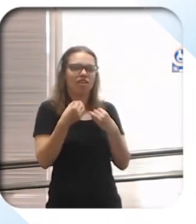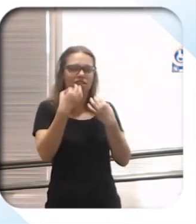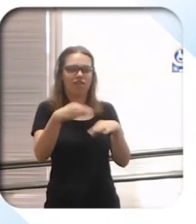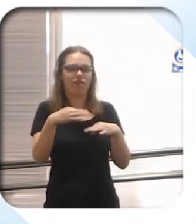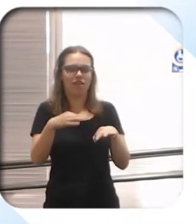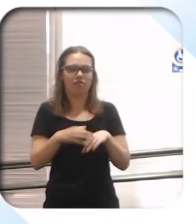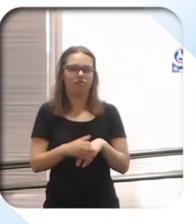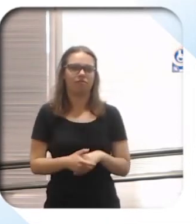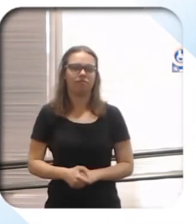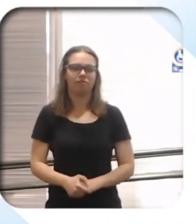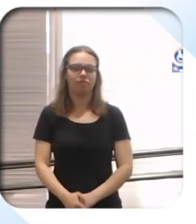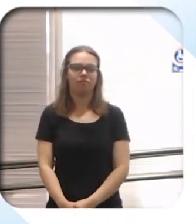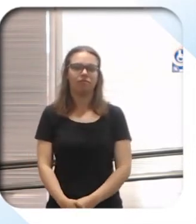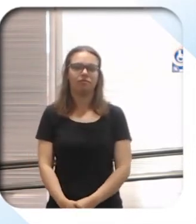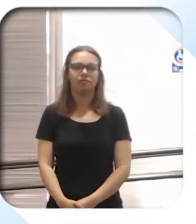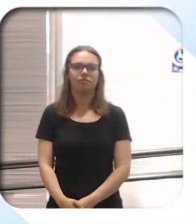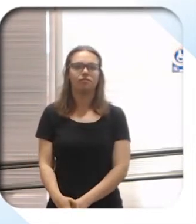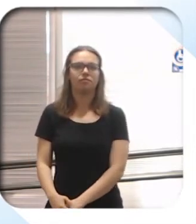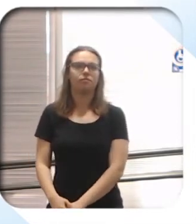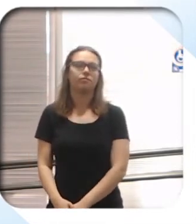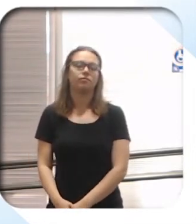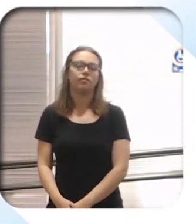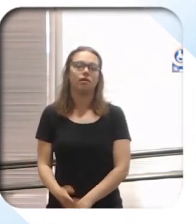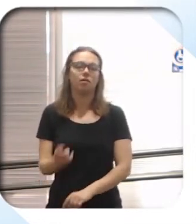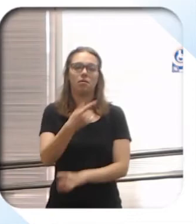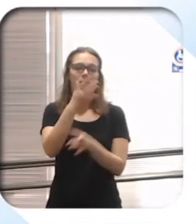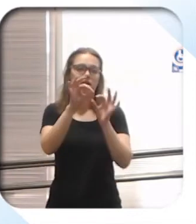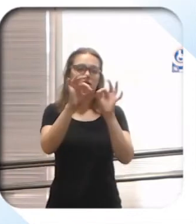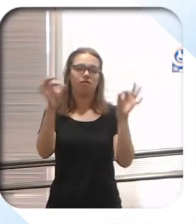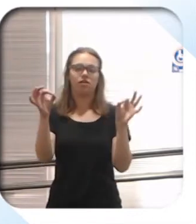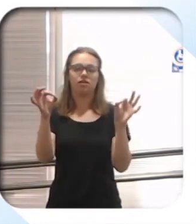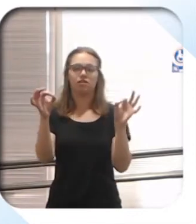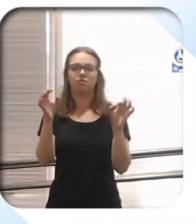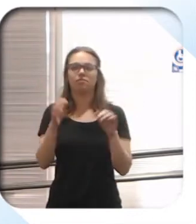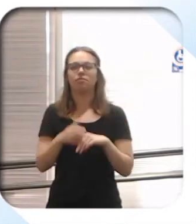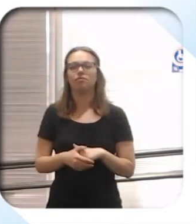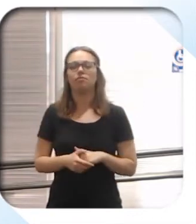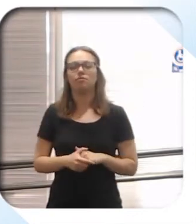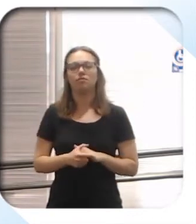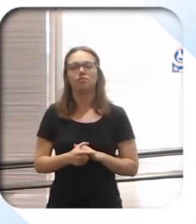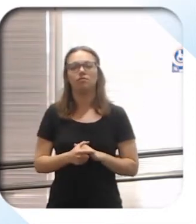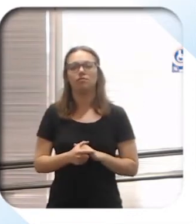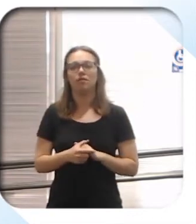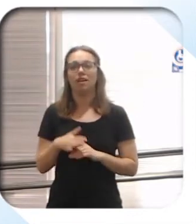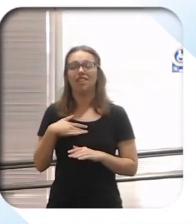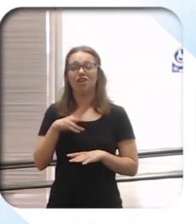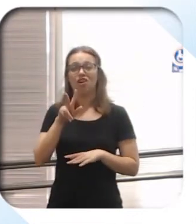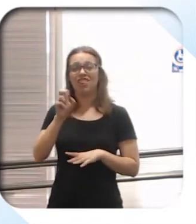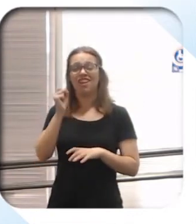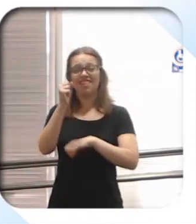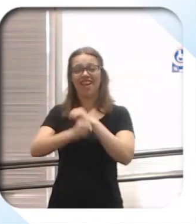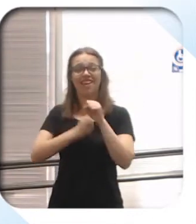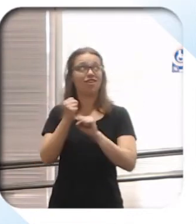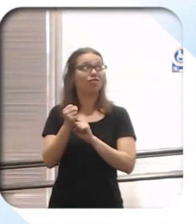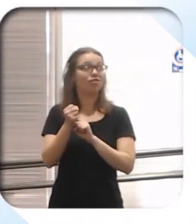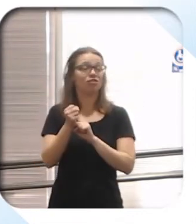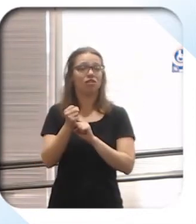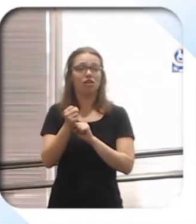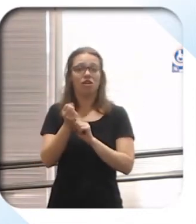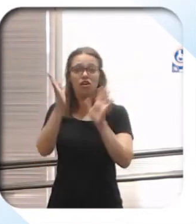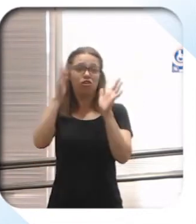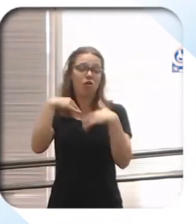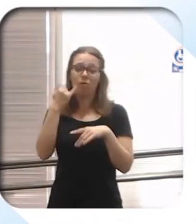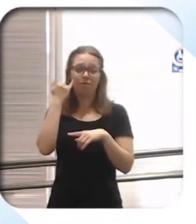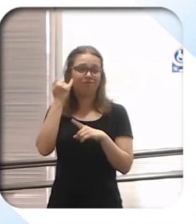¿no? Y aquí empiezo con un joven muy querido. Tengo casi 30 años y no he podido